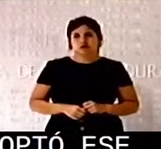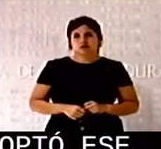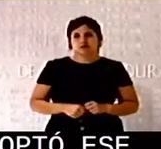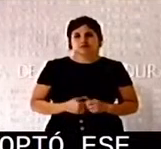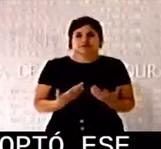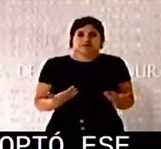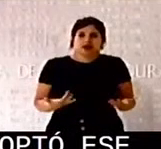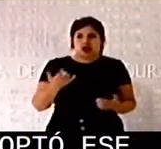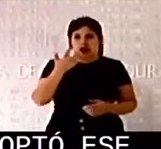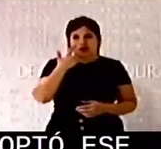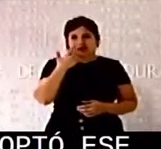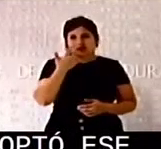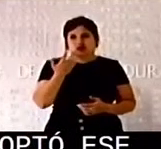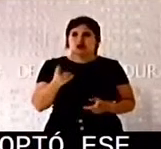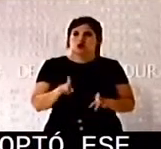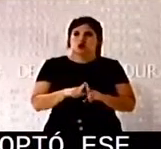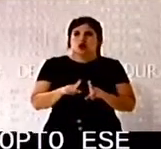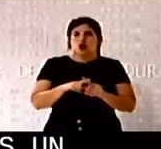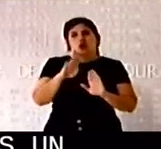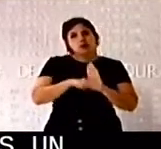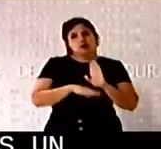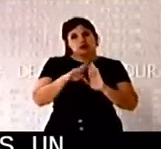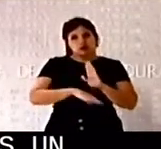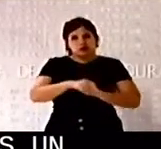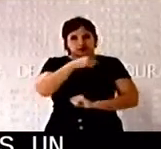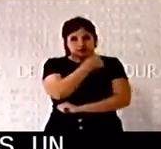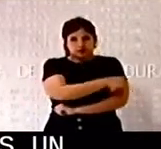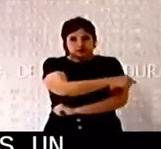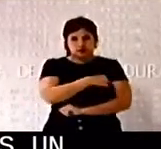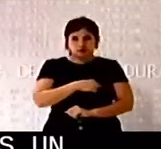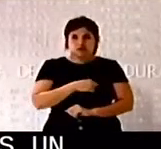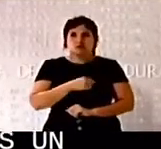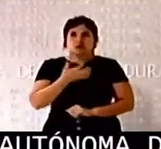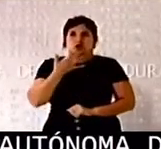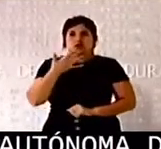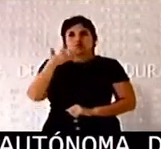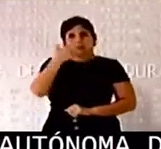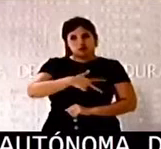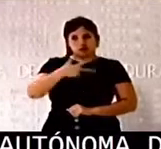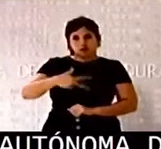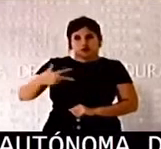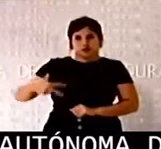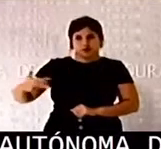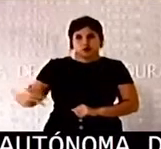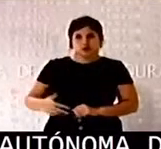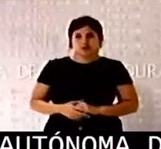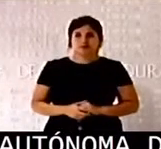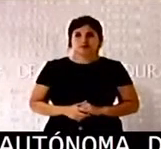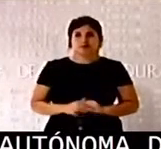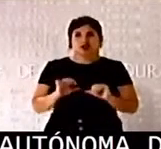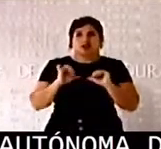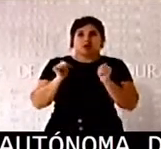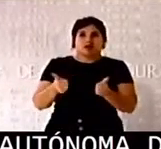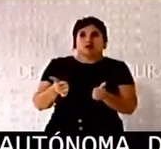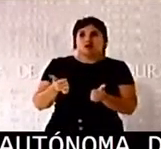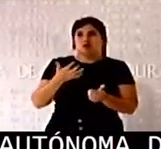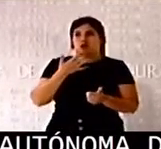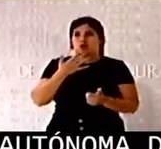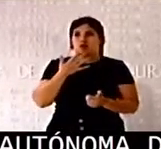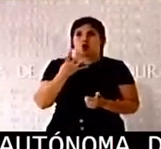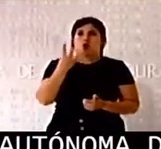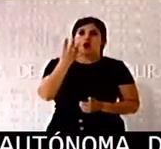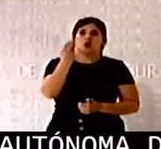Hombre, lo que yo no empezaría es un programa de vacunación en la Comunidad Autónoma de Cantabria porque pase allí 4